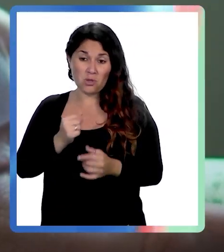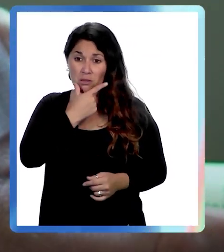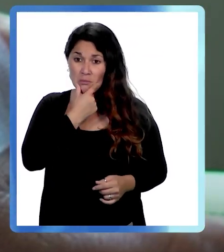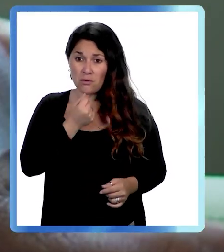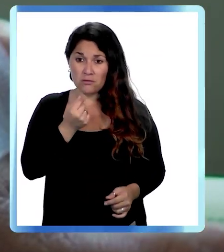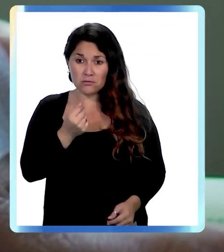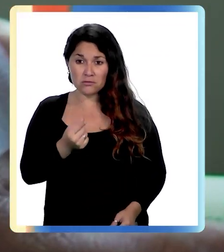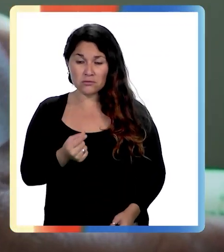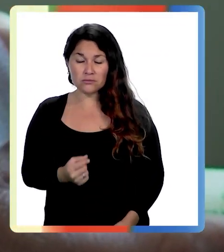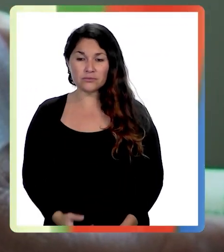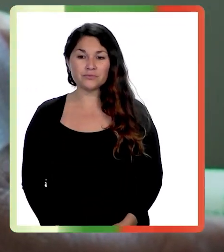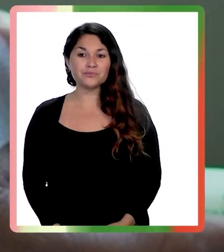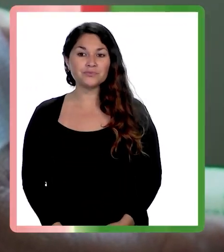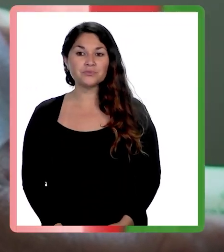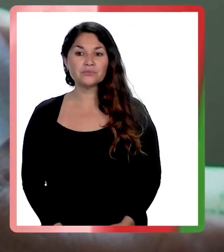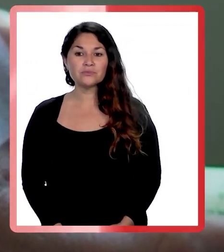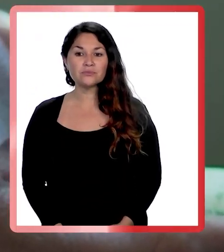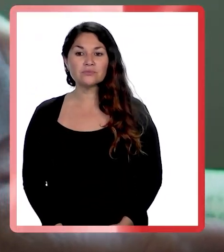más fácil